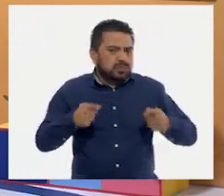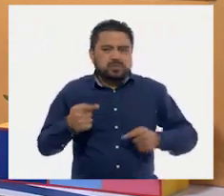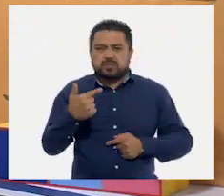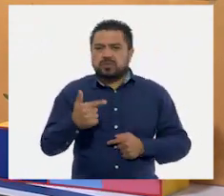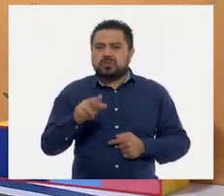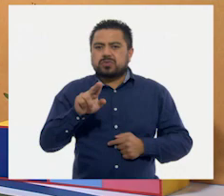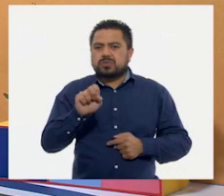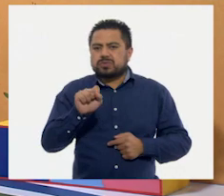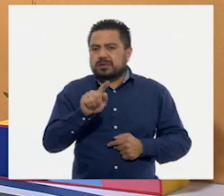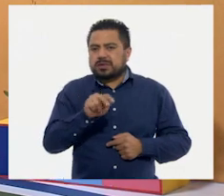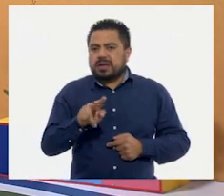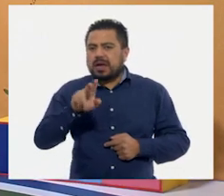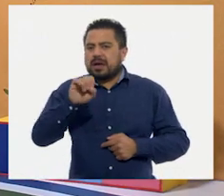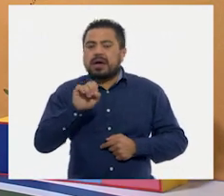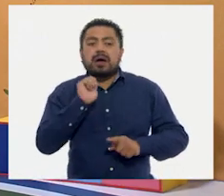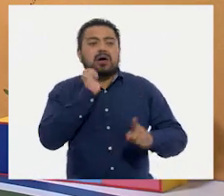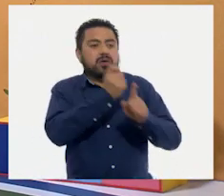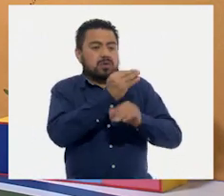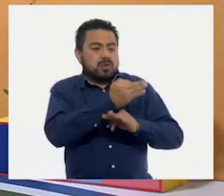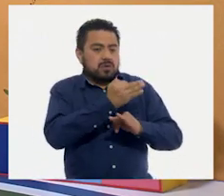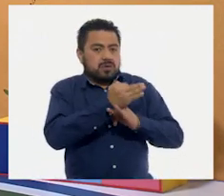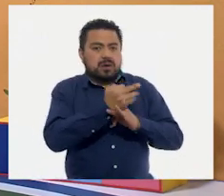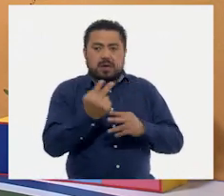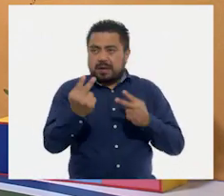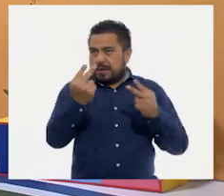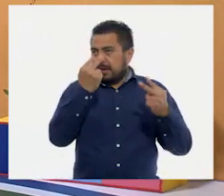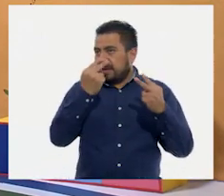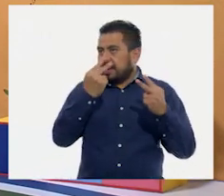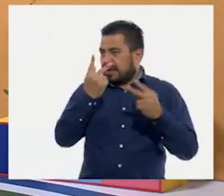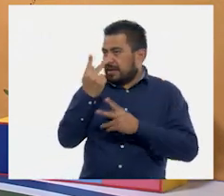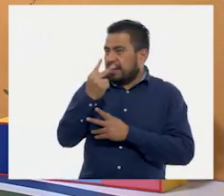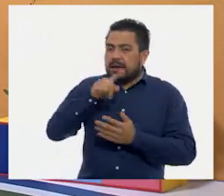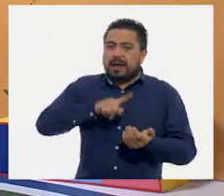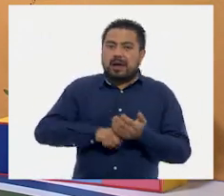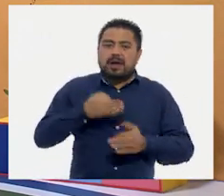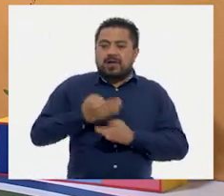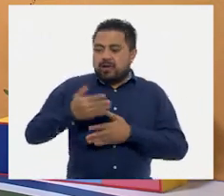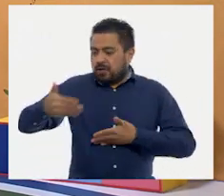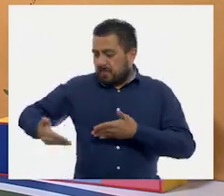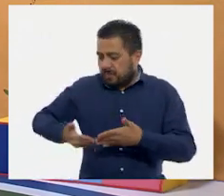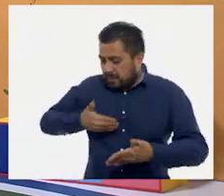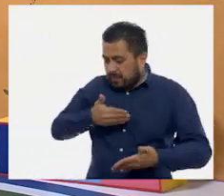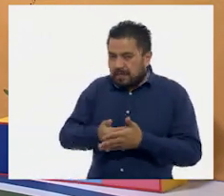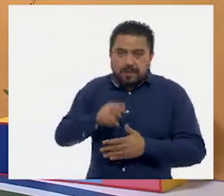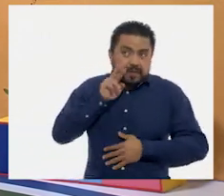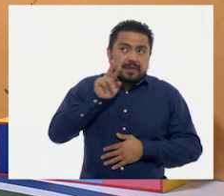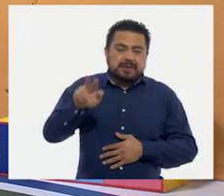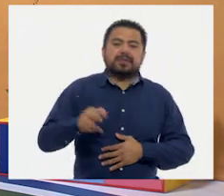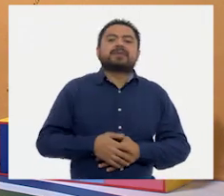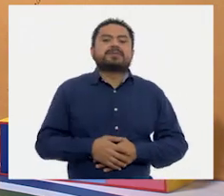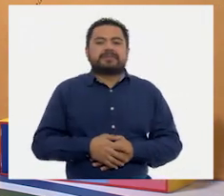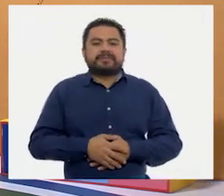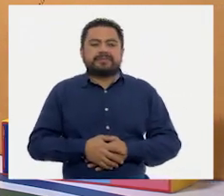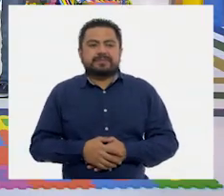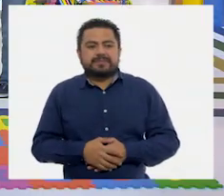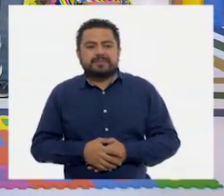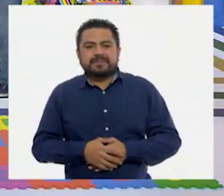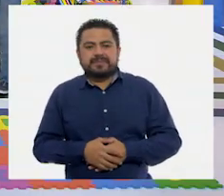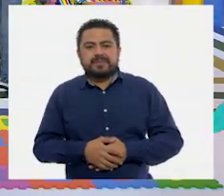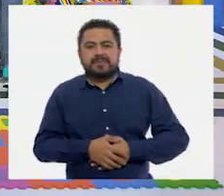Gustavo Medellín se encuentra viendo la televisión y nos trae esta propuesta. ¡Adelante, Gustavo! A